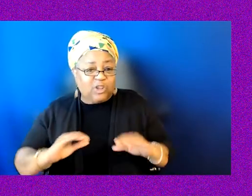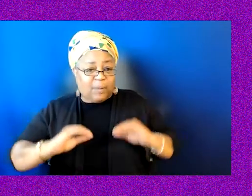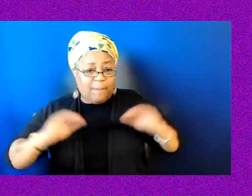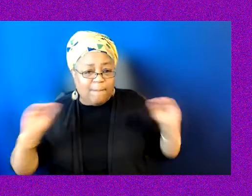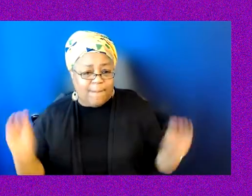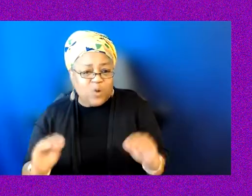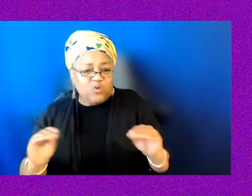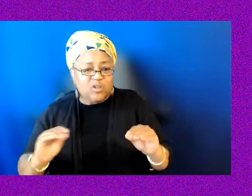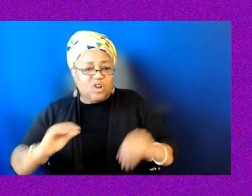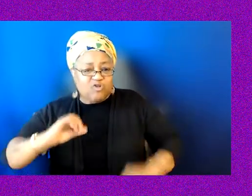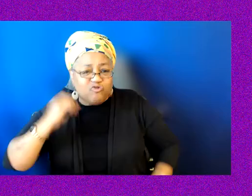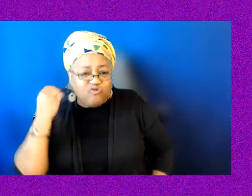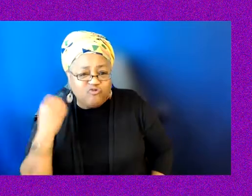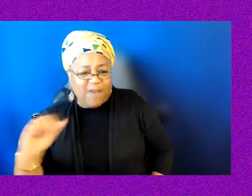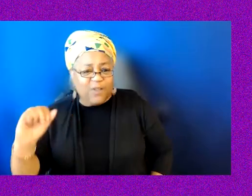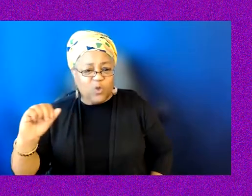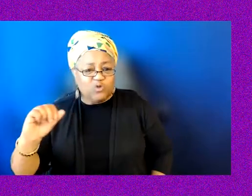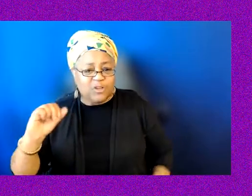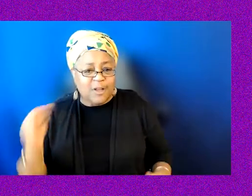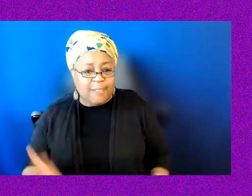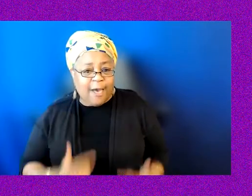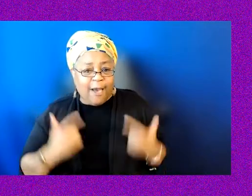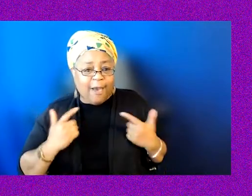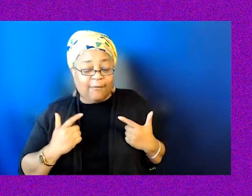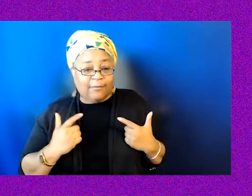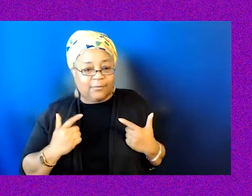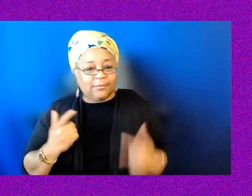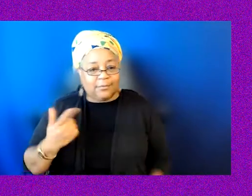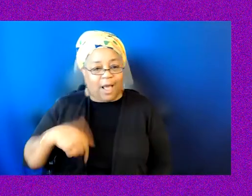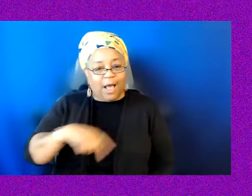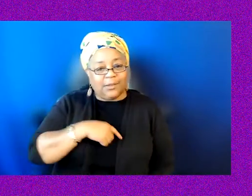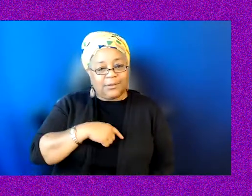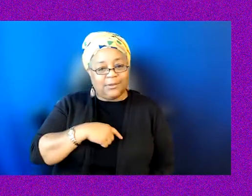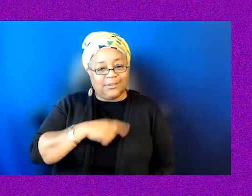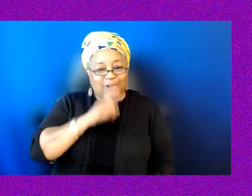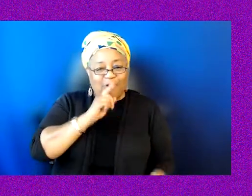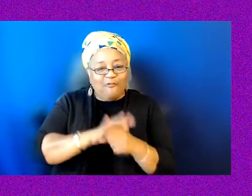control, somos magia en movimiento, somos revolución en vivo.